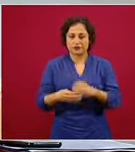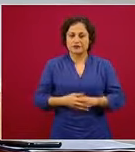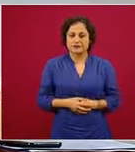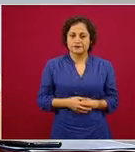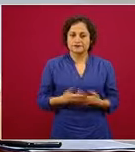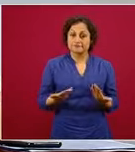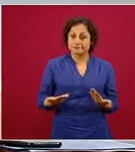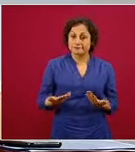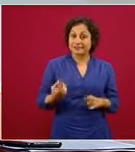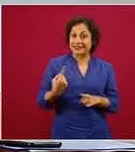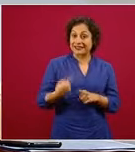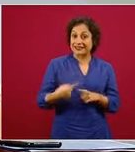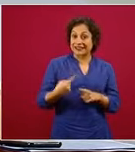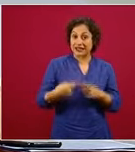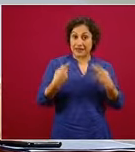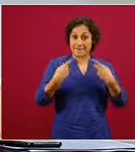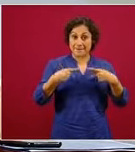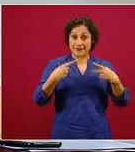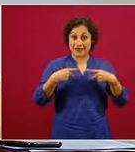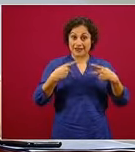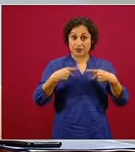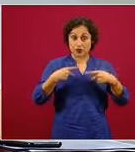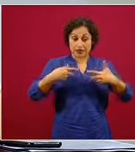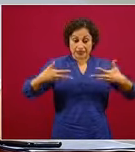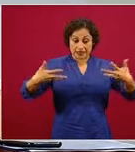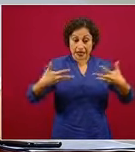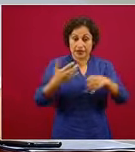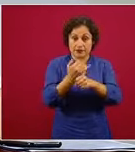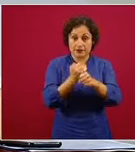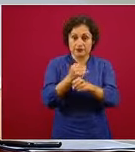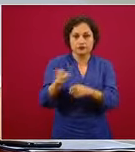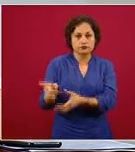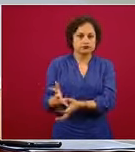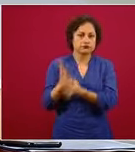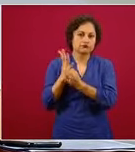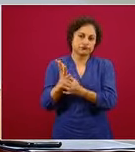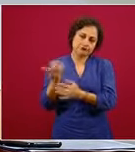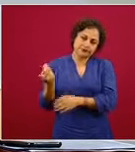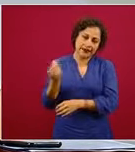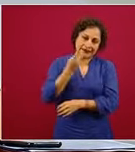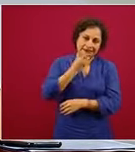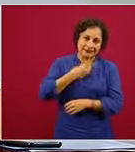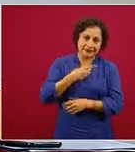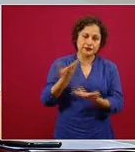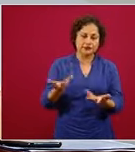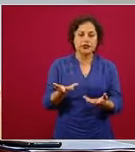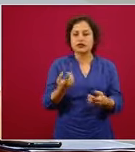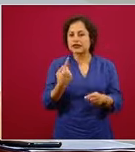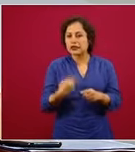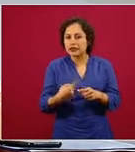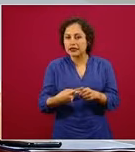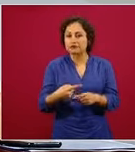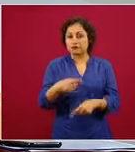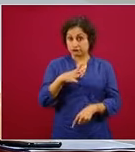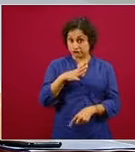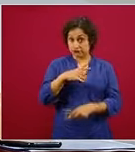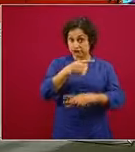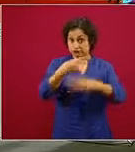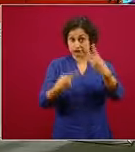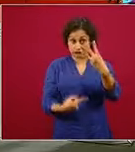los actores principales son los que nos van a decir de qué se trata. Y tenemos el primer actor, tenemos 3 actores